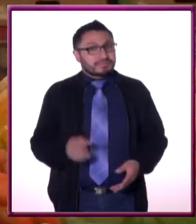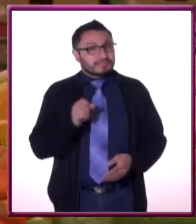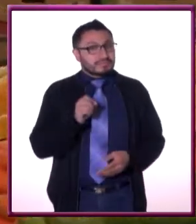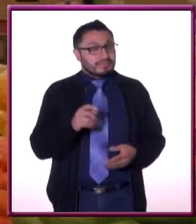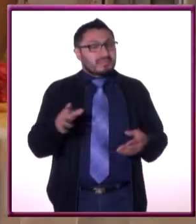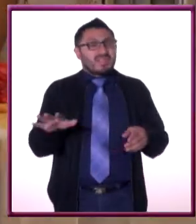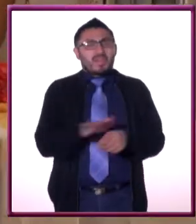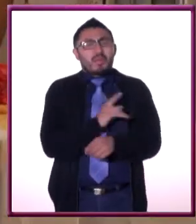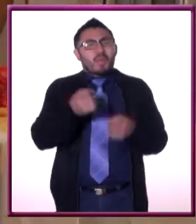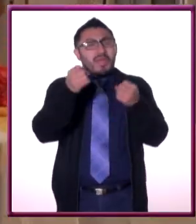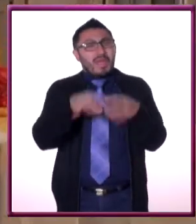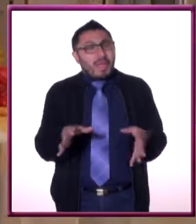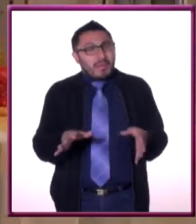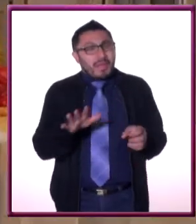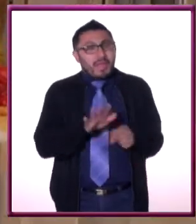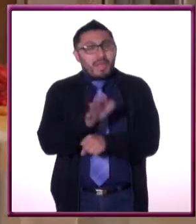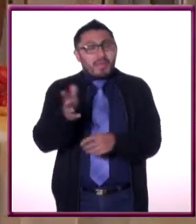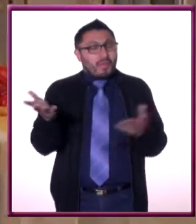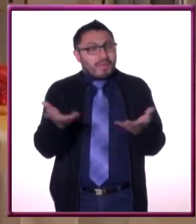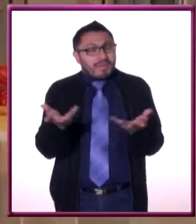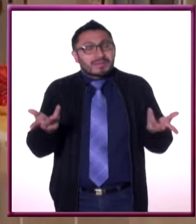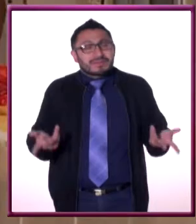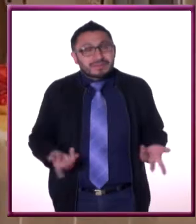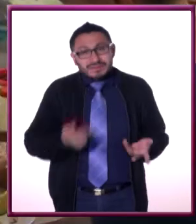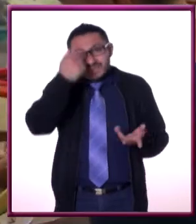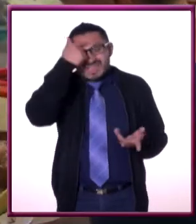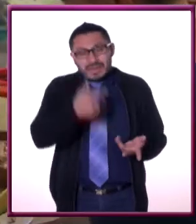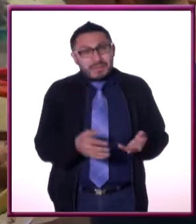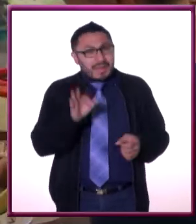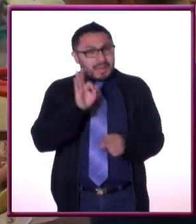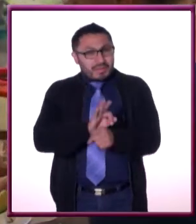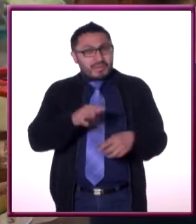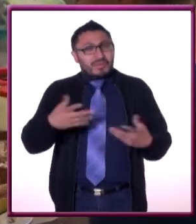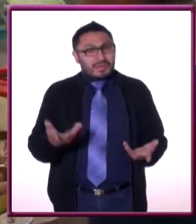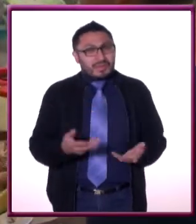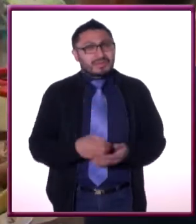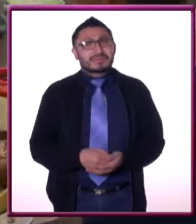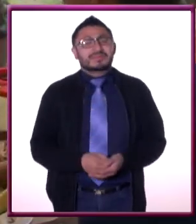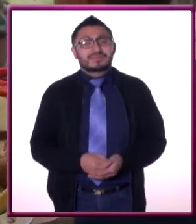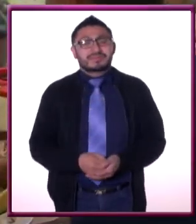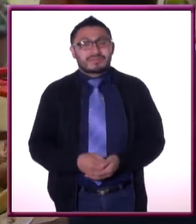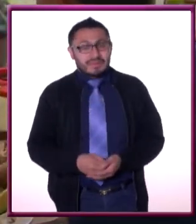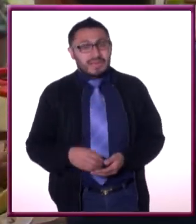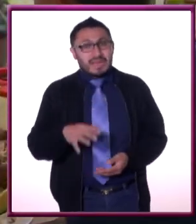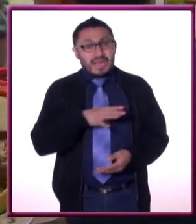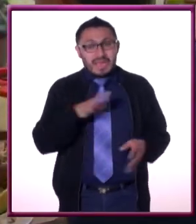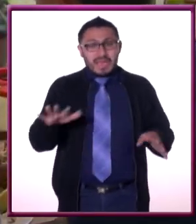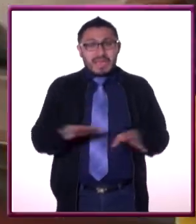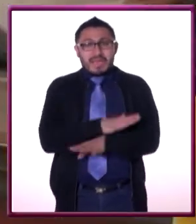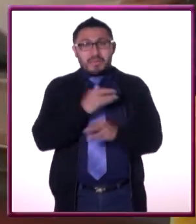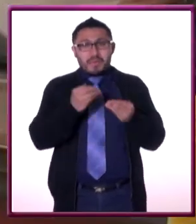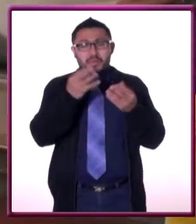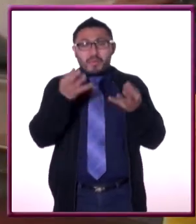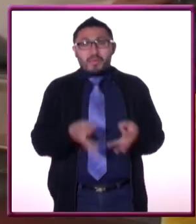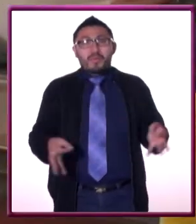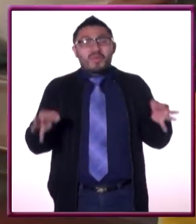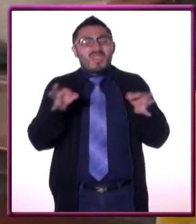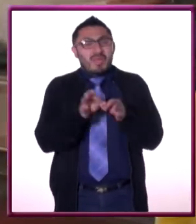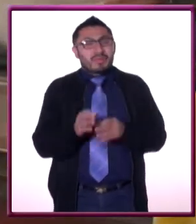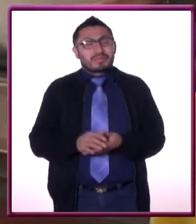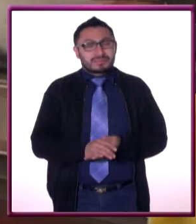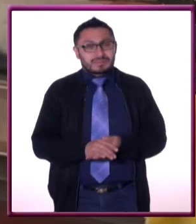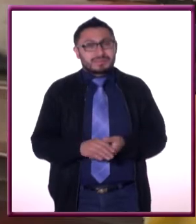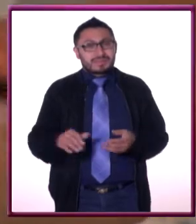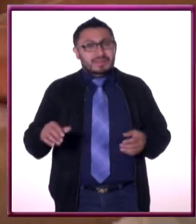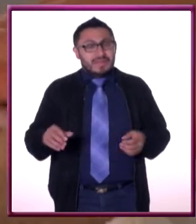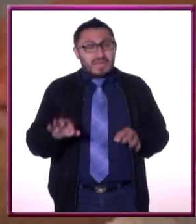qué se está perdiendo? ¿Qué es lo que nos está llevando a esta pérdida de esta diversidad de Ha habido cambios muy importantes en los hábitos